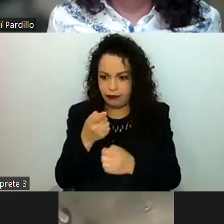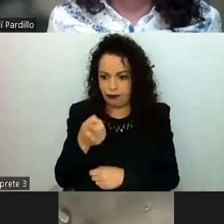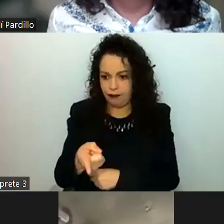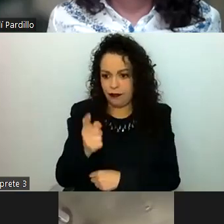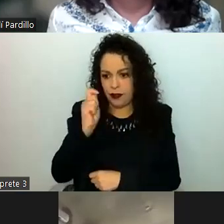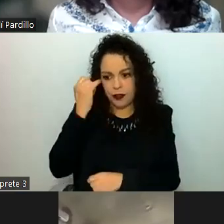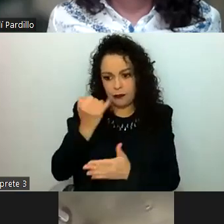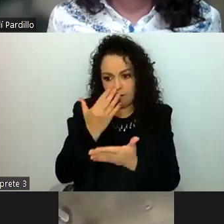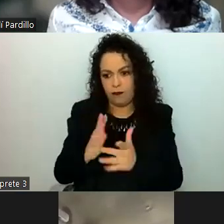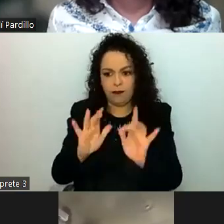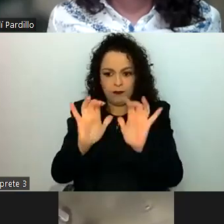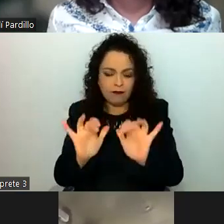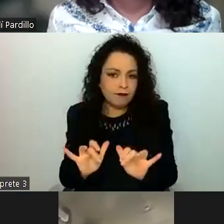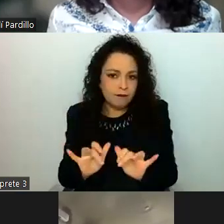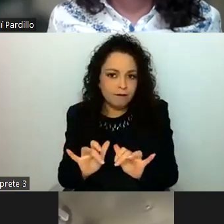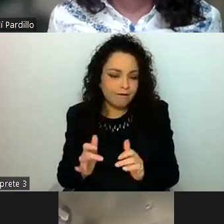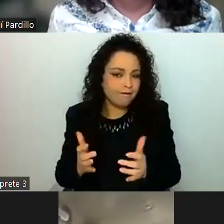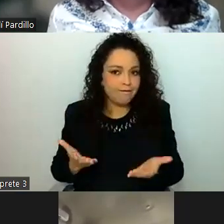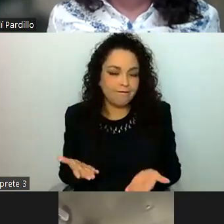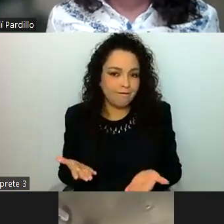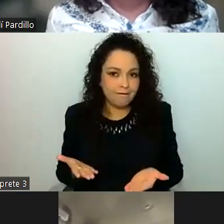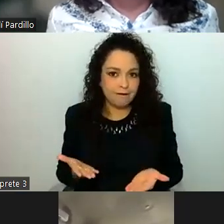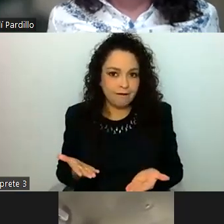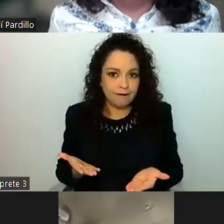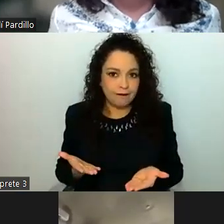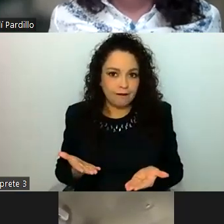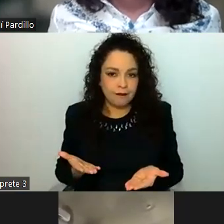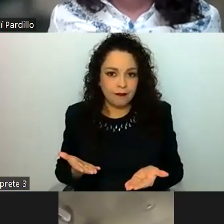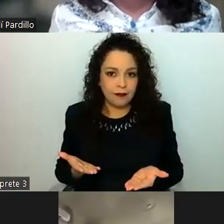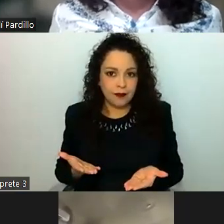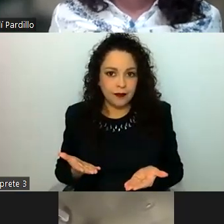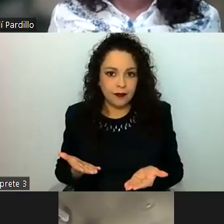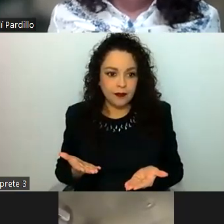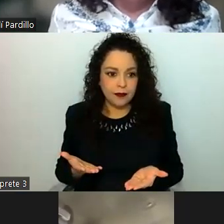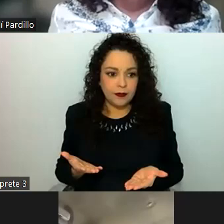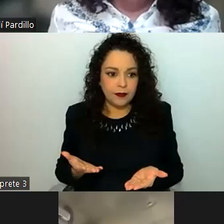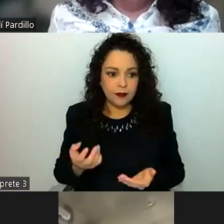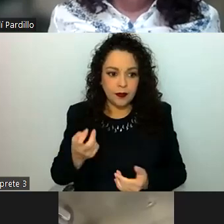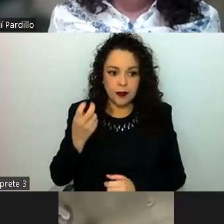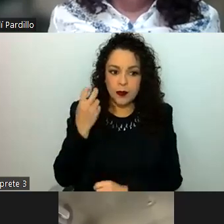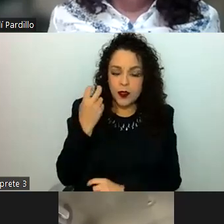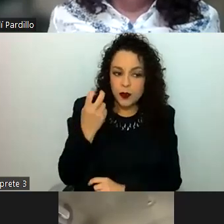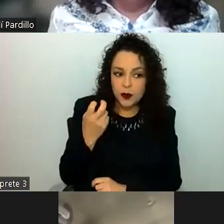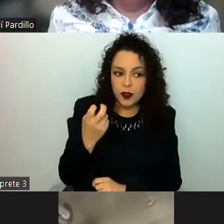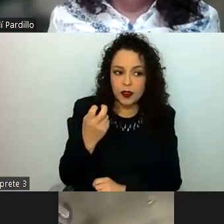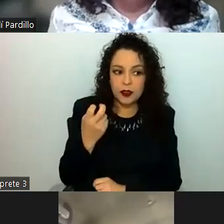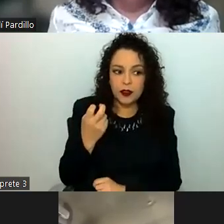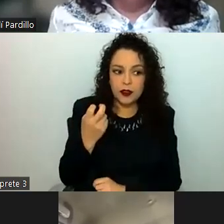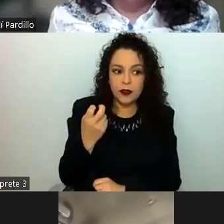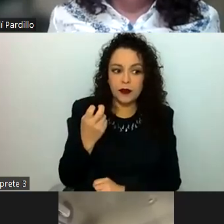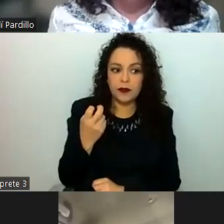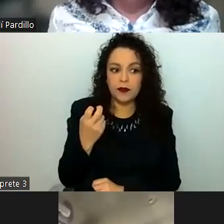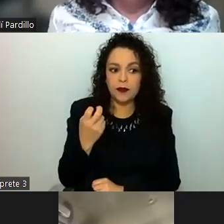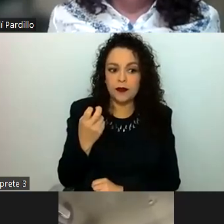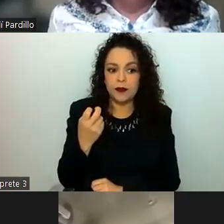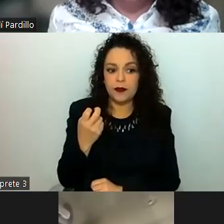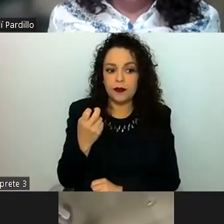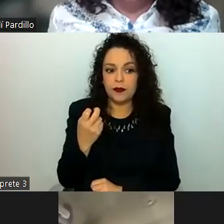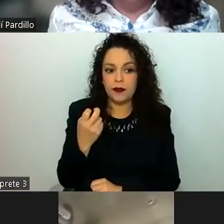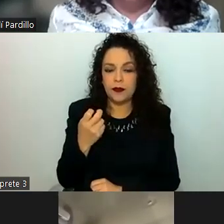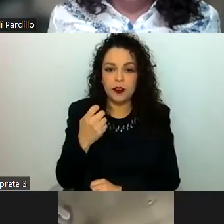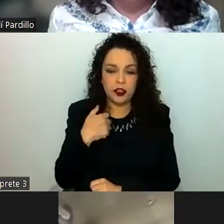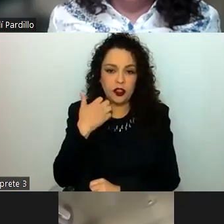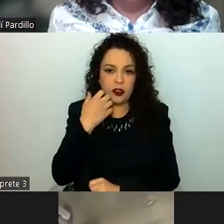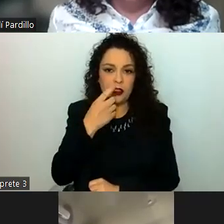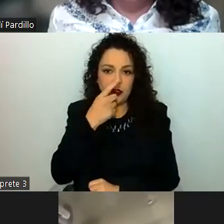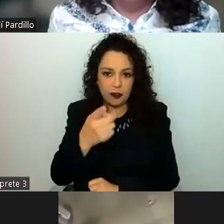propia iniciativa que se estaba planteando. Entonces, para recuperar el orden,